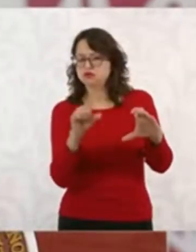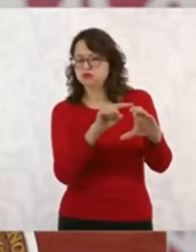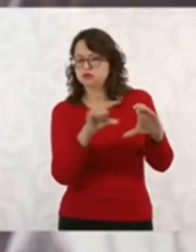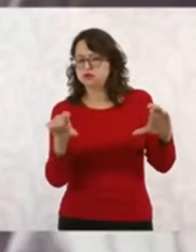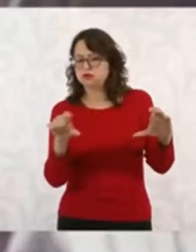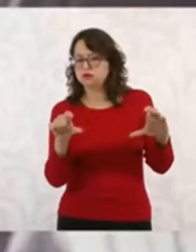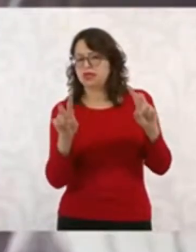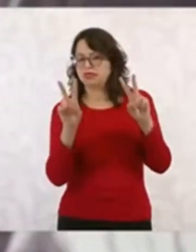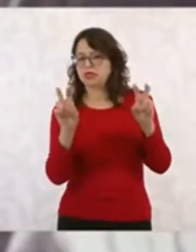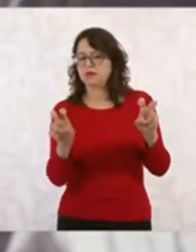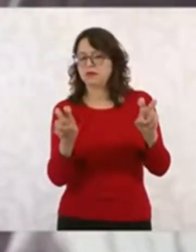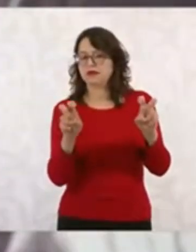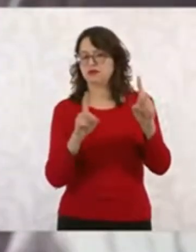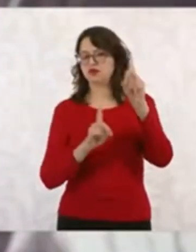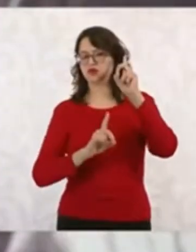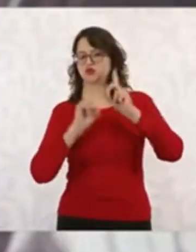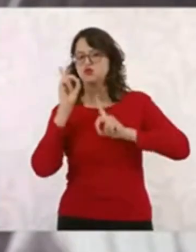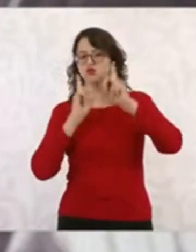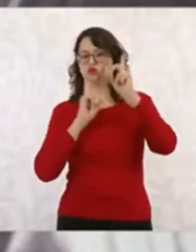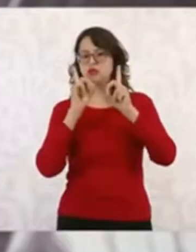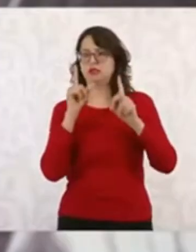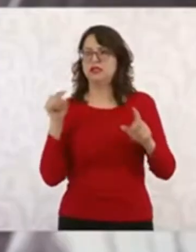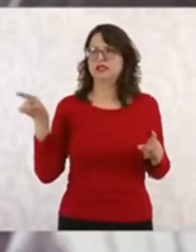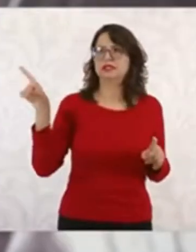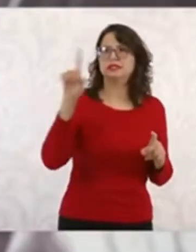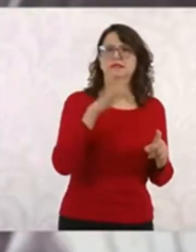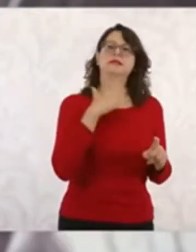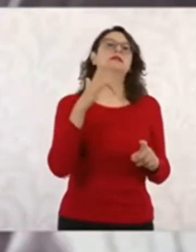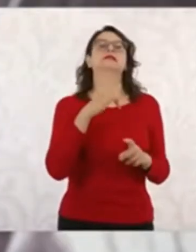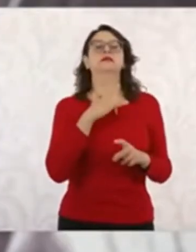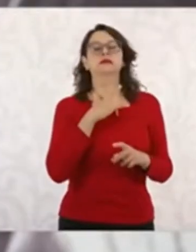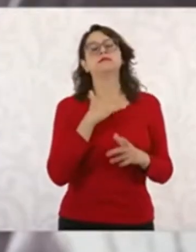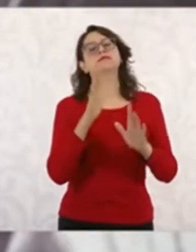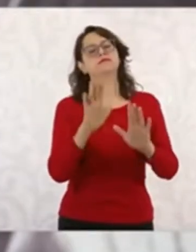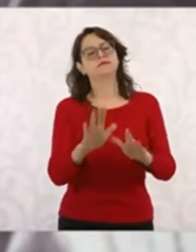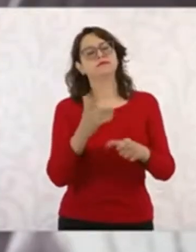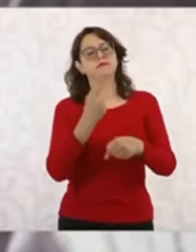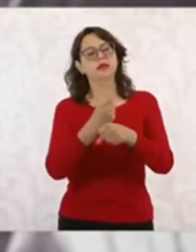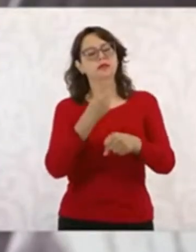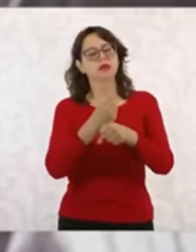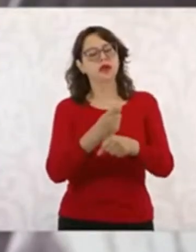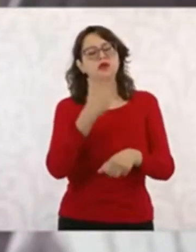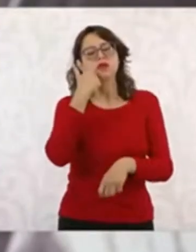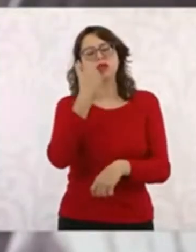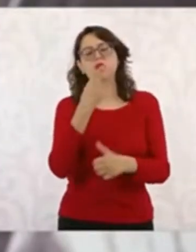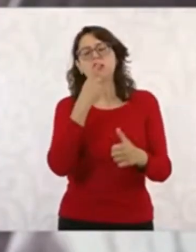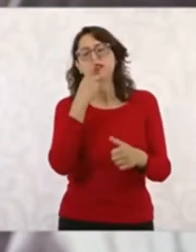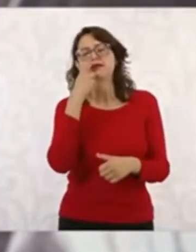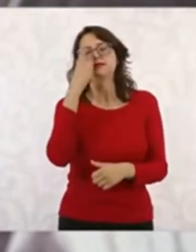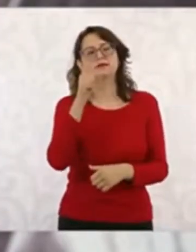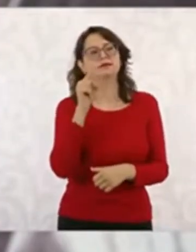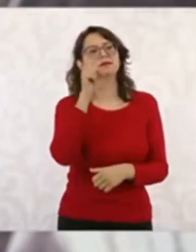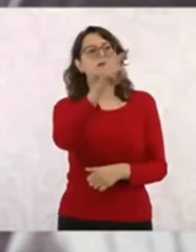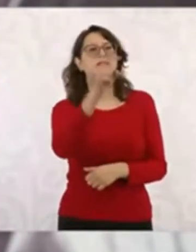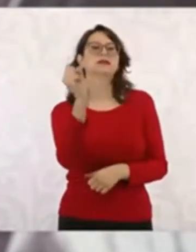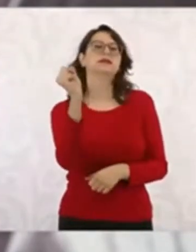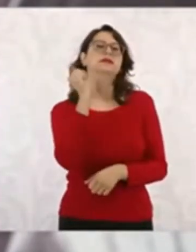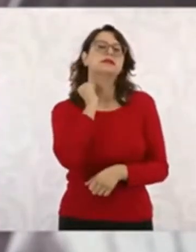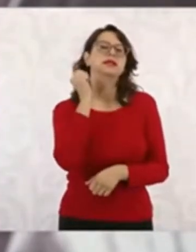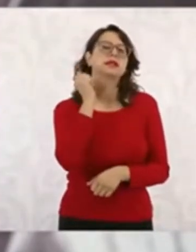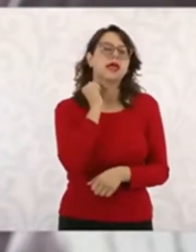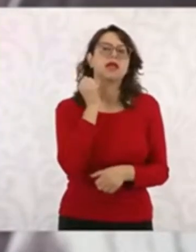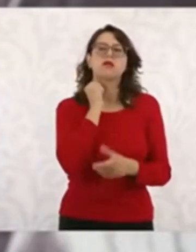senadores que participaron en la aprobación de este decreto, que escucharon las opiniones que se dieron en las